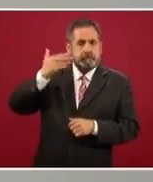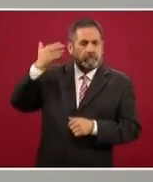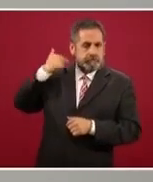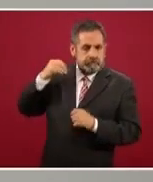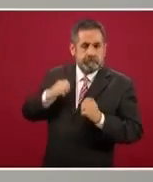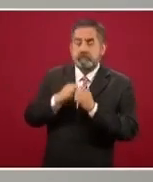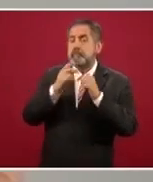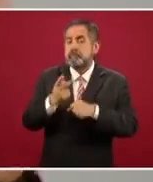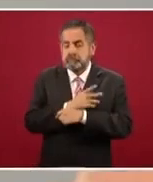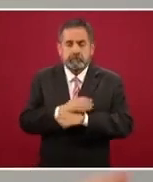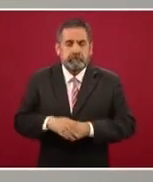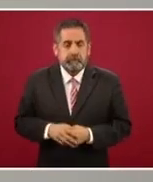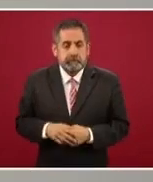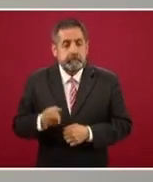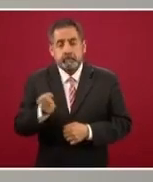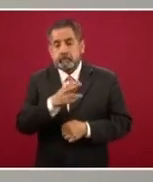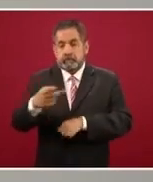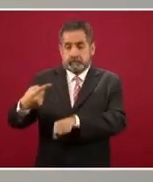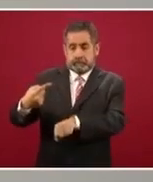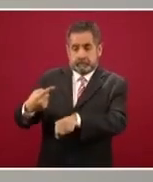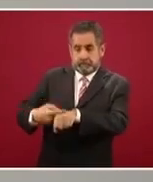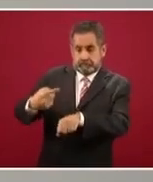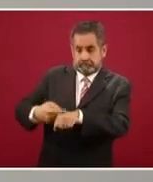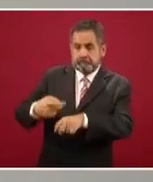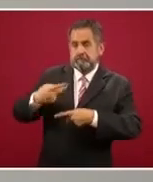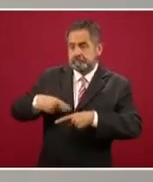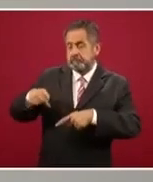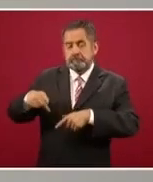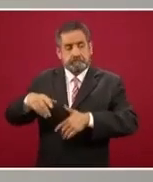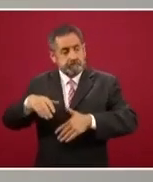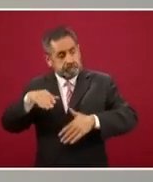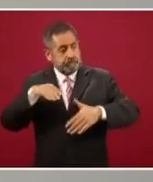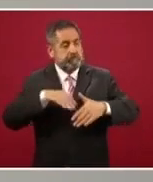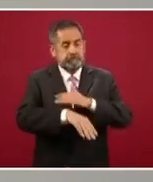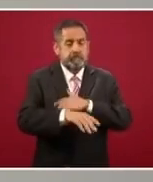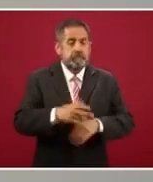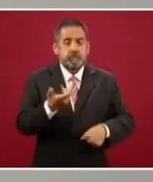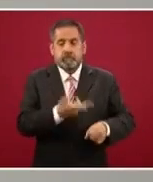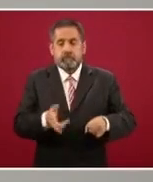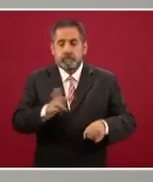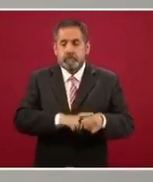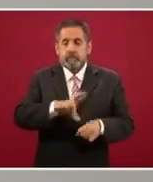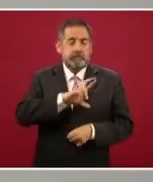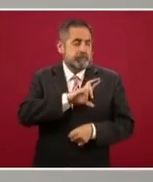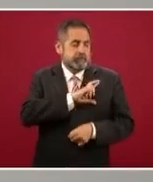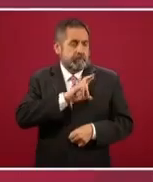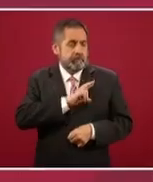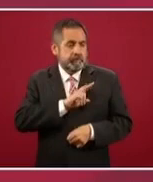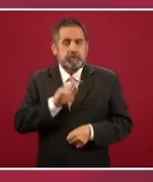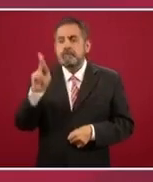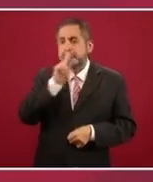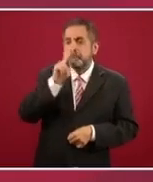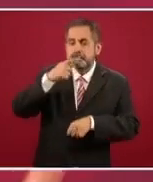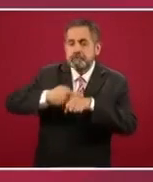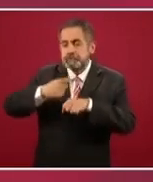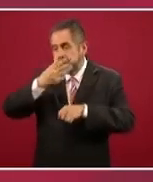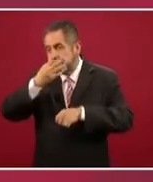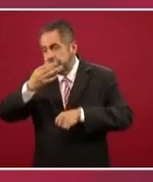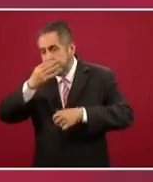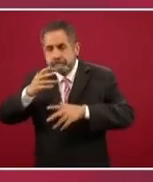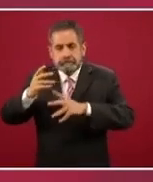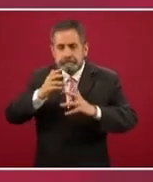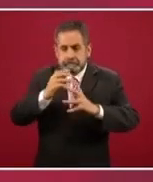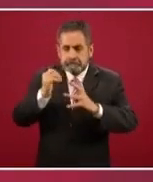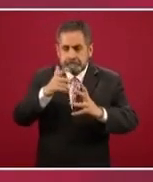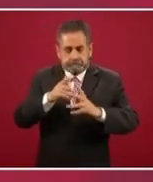emergencias. Pacientes que llegan a un hospital privado, tienen una infección respiratoria y ahorita pudiera